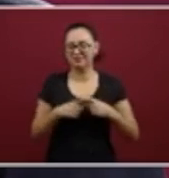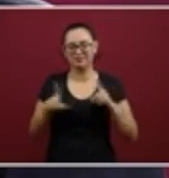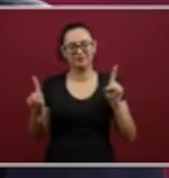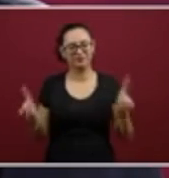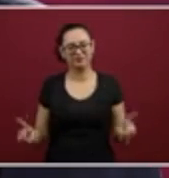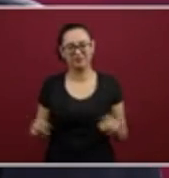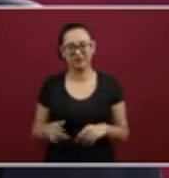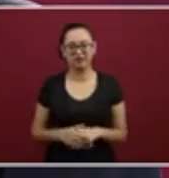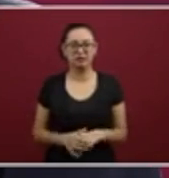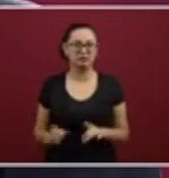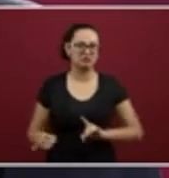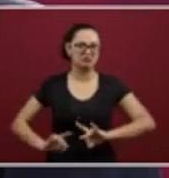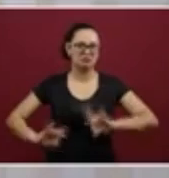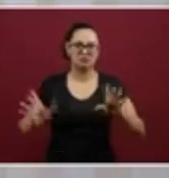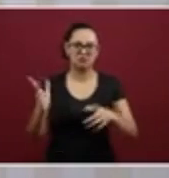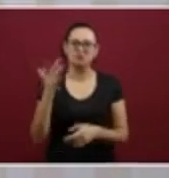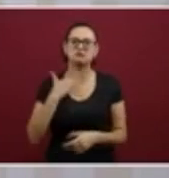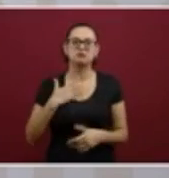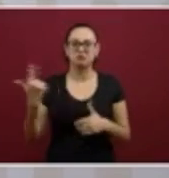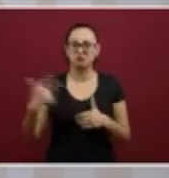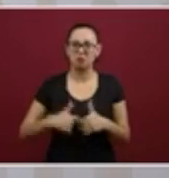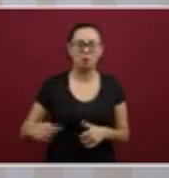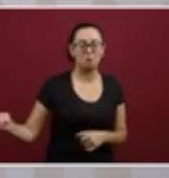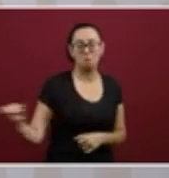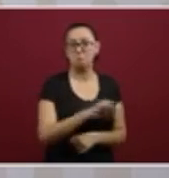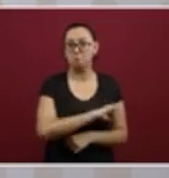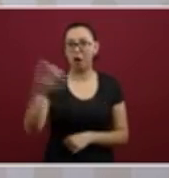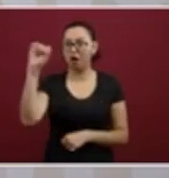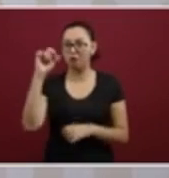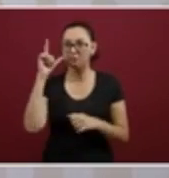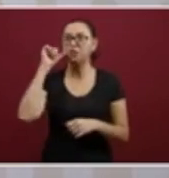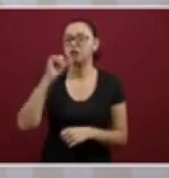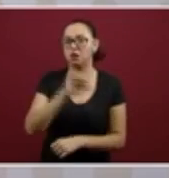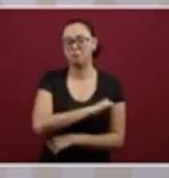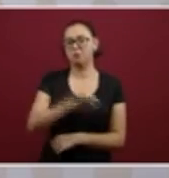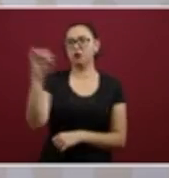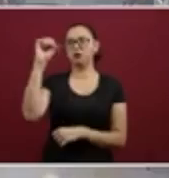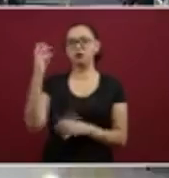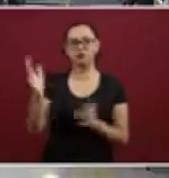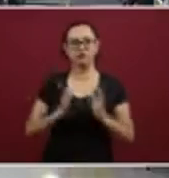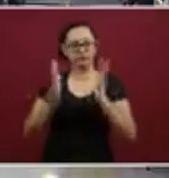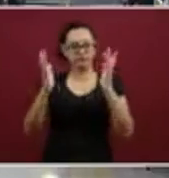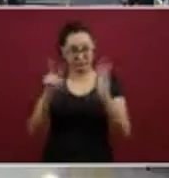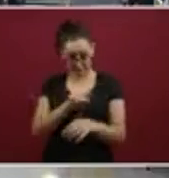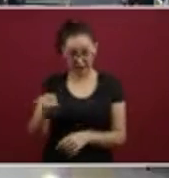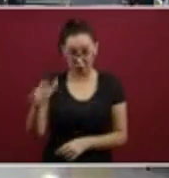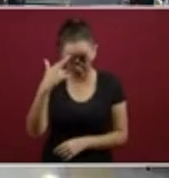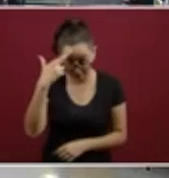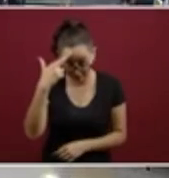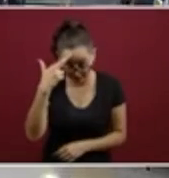de que había gasolinazos. ¿Se acuerdan de cómo era?